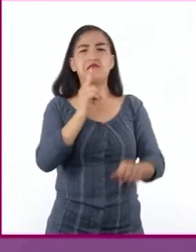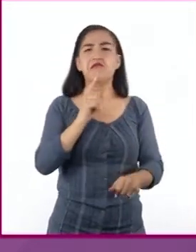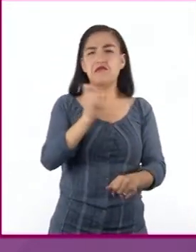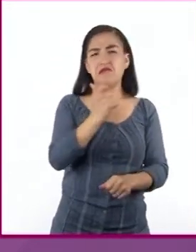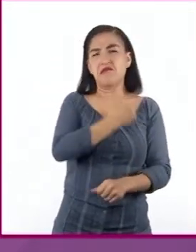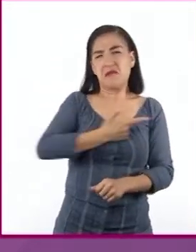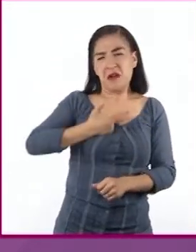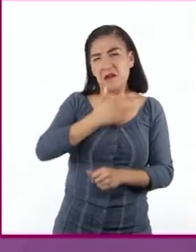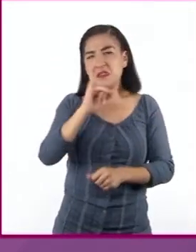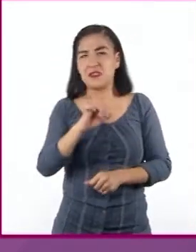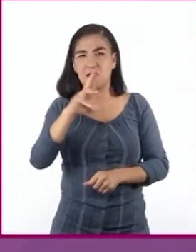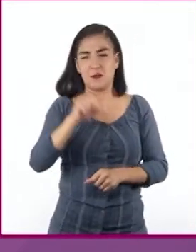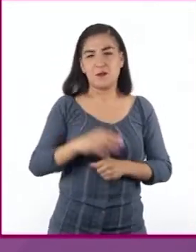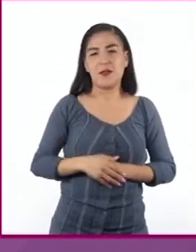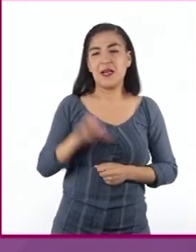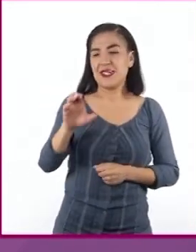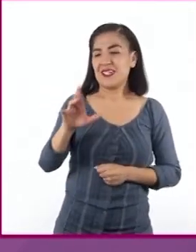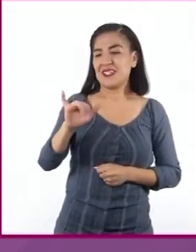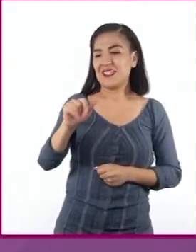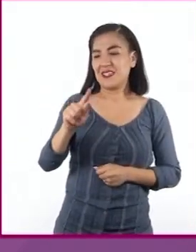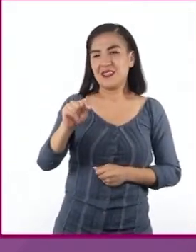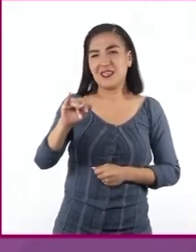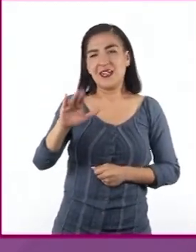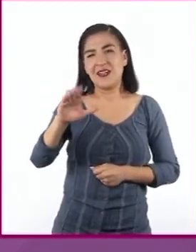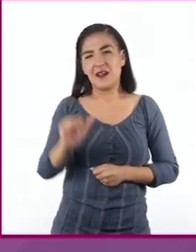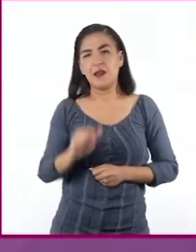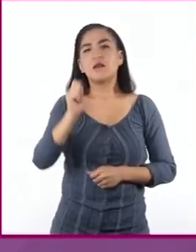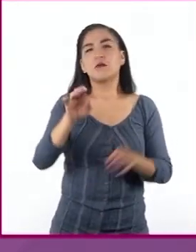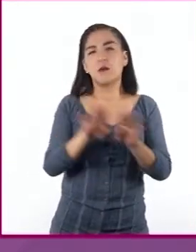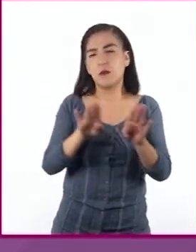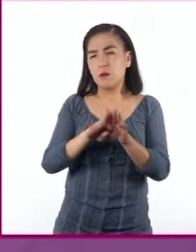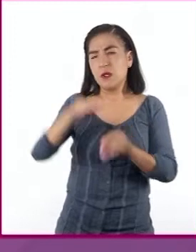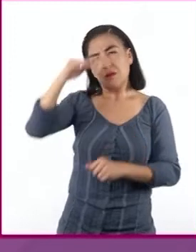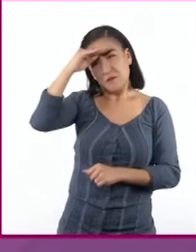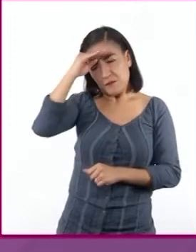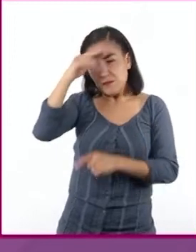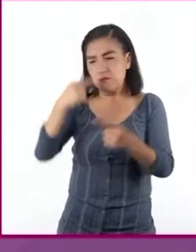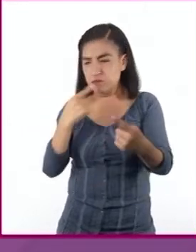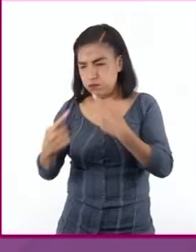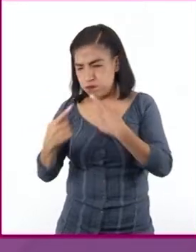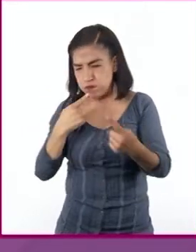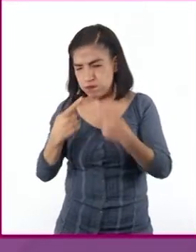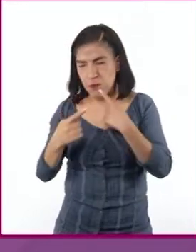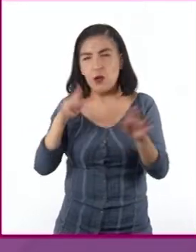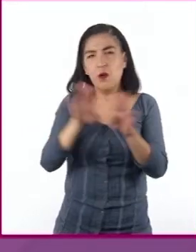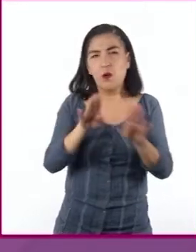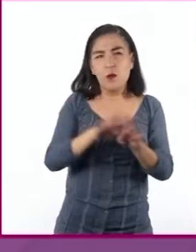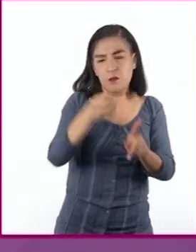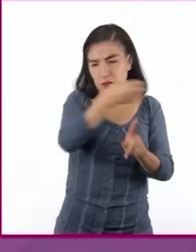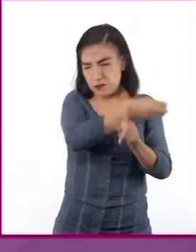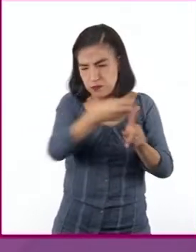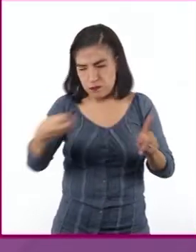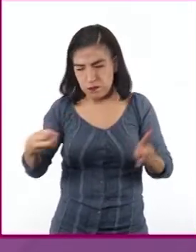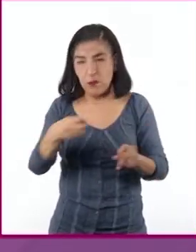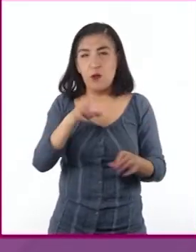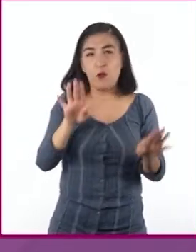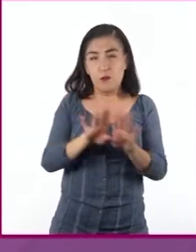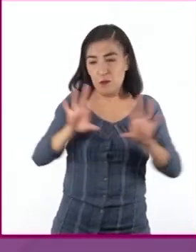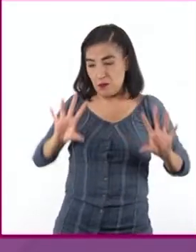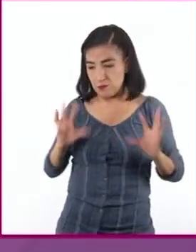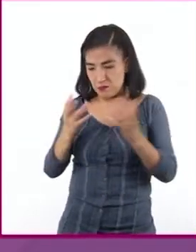o crítico: acción o arte de juzgar o problematizar, generar